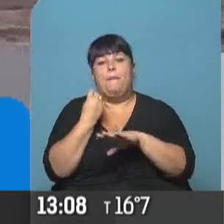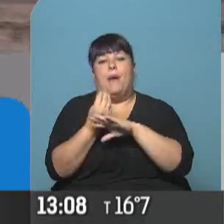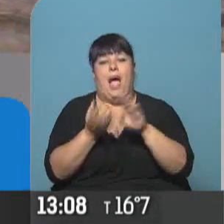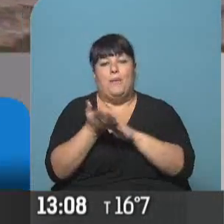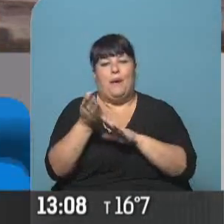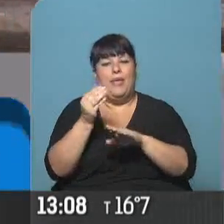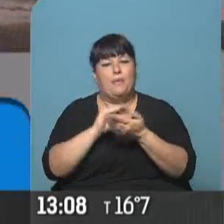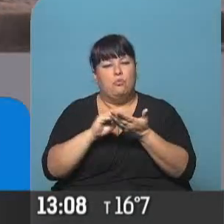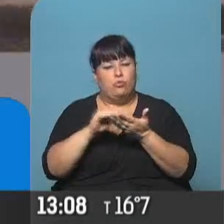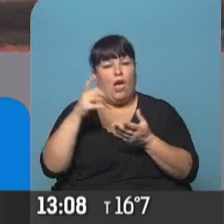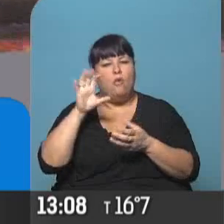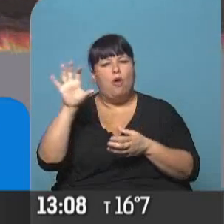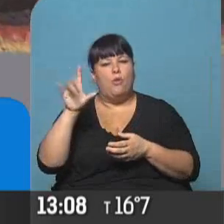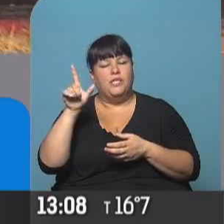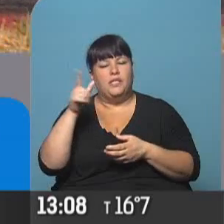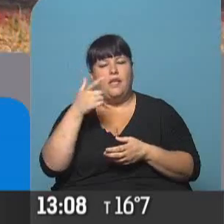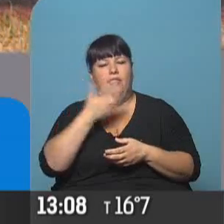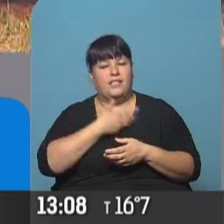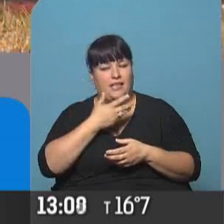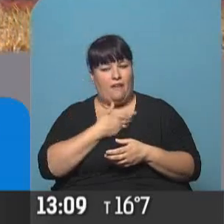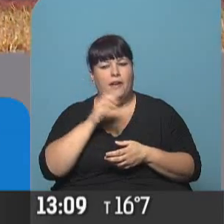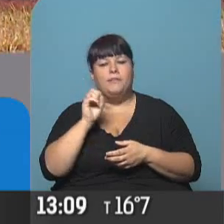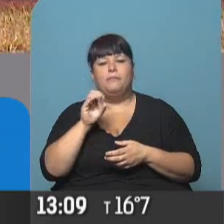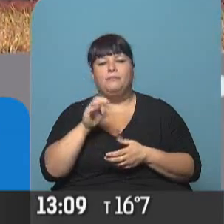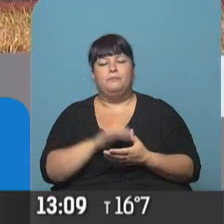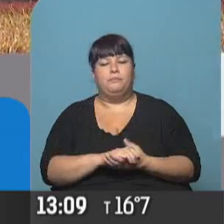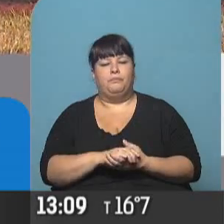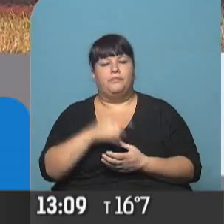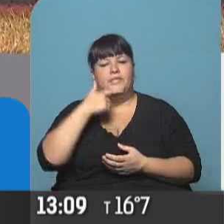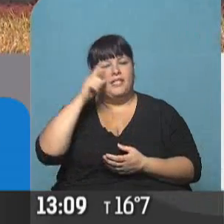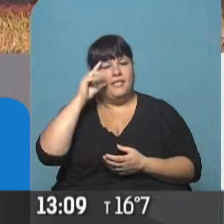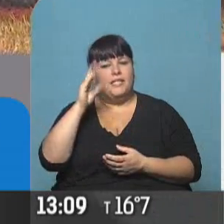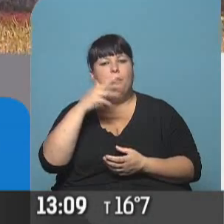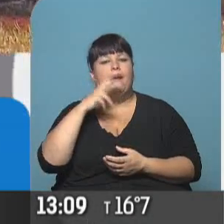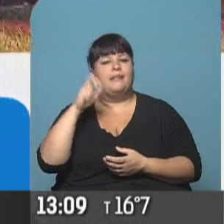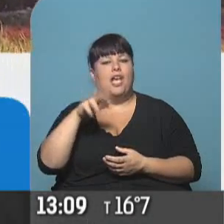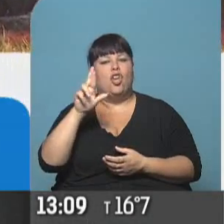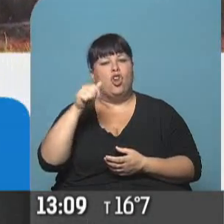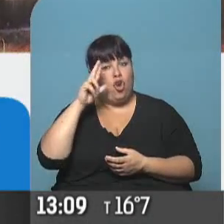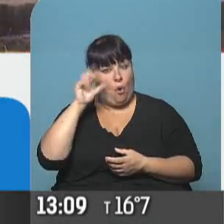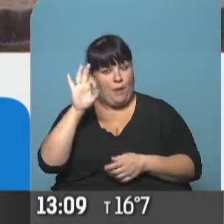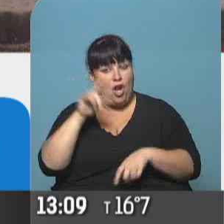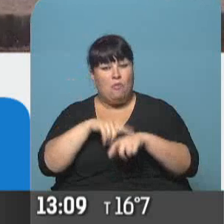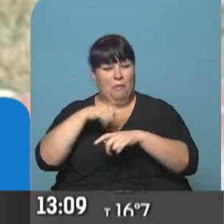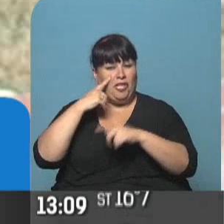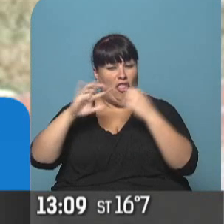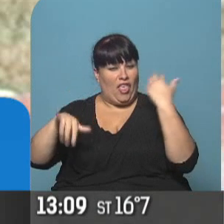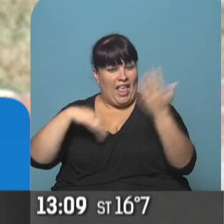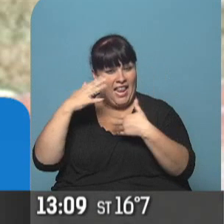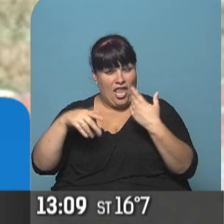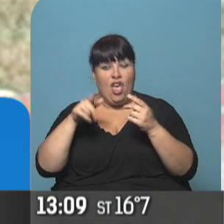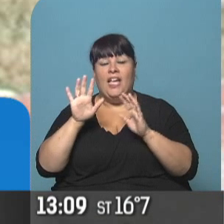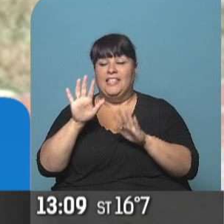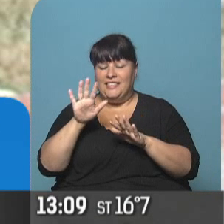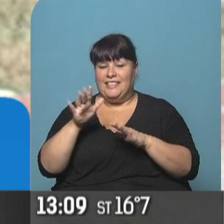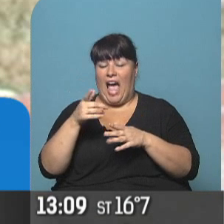a diputado nacional por la provincia de Santa Fe. Se trata de Sebastián Romero, quien en el momento de los incidentes y mientras